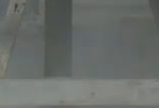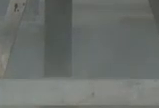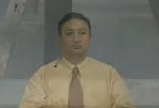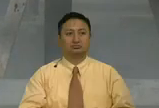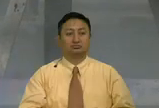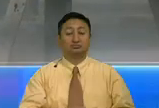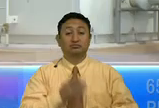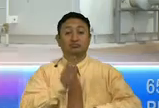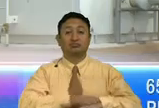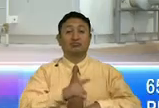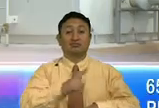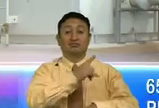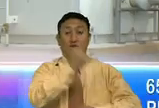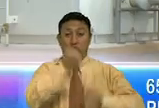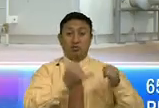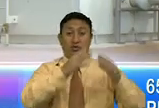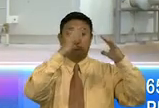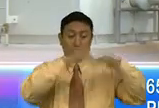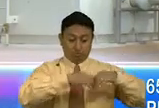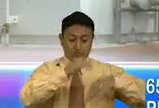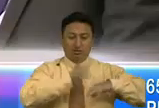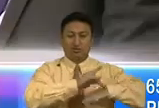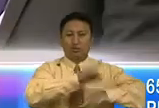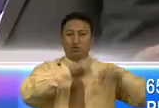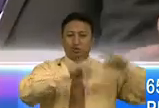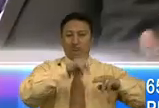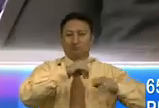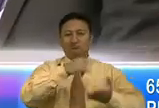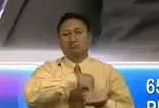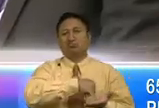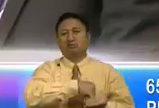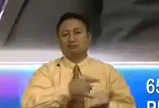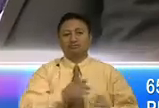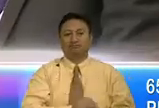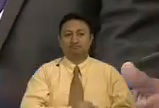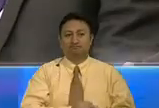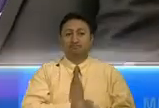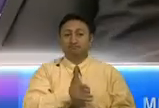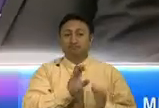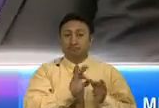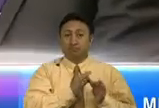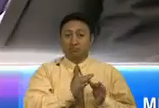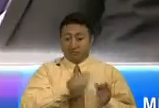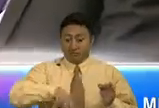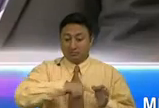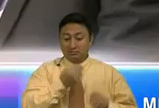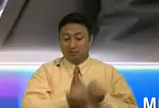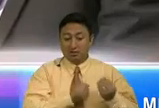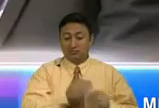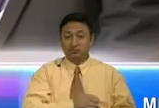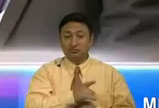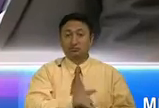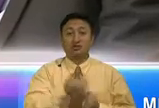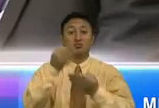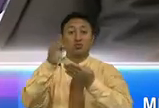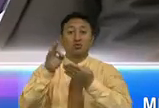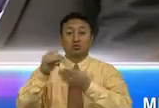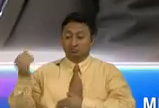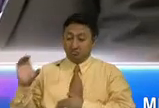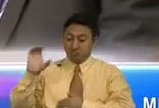fallas de diseño y construcciones deficientes. Para las reparaciones mayores, nosotros tendremos que poner en el presupuesto